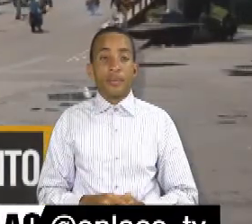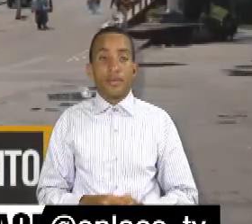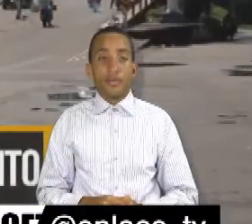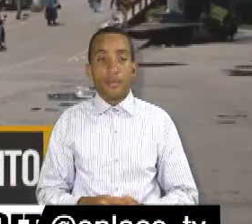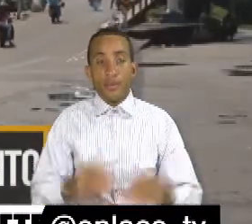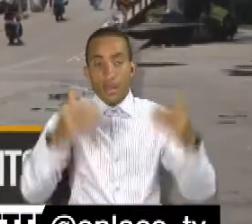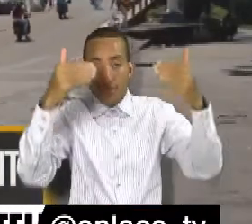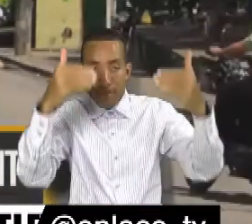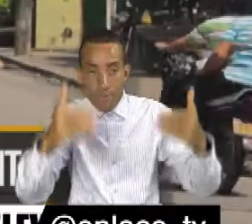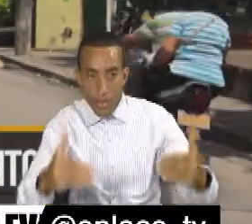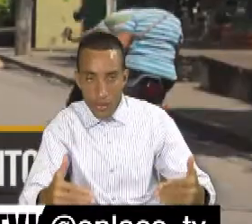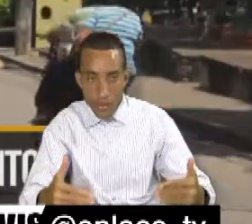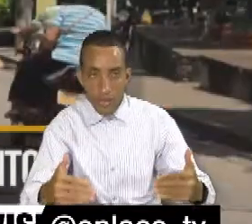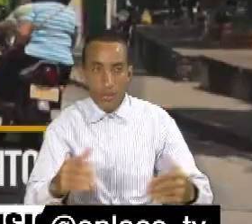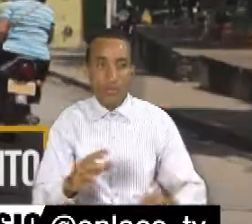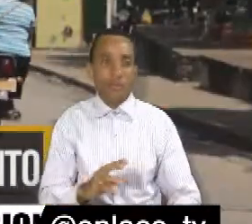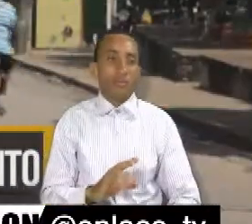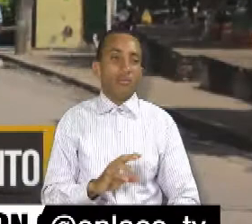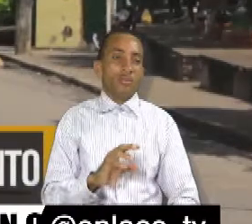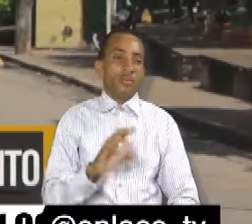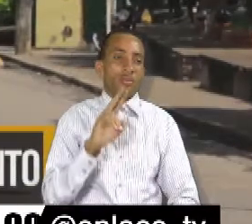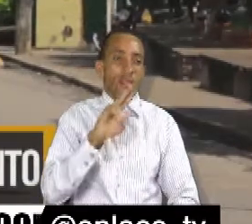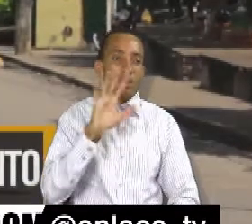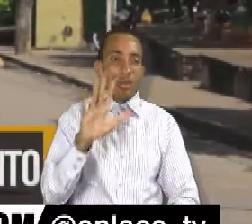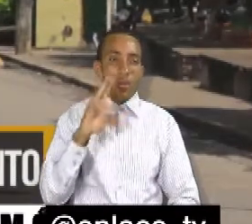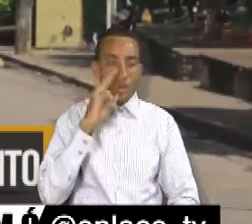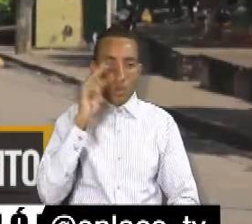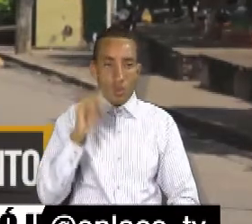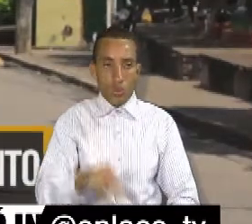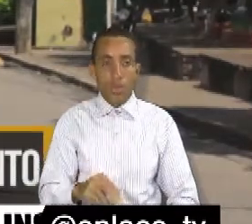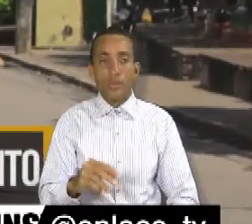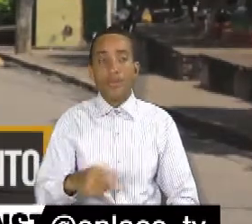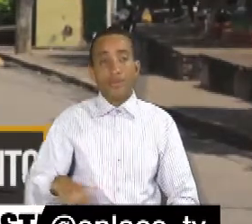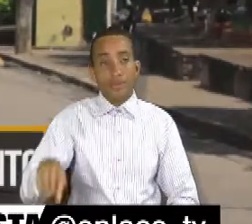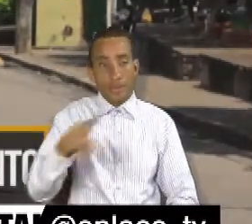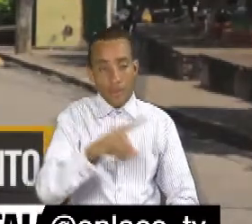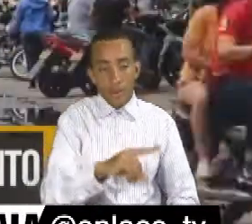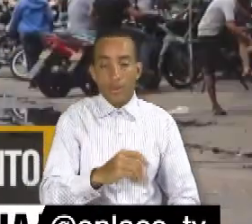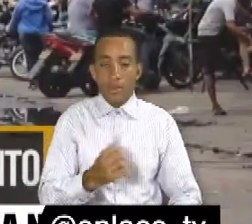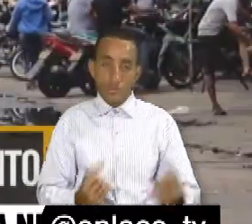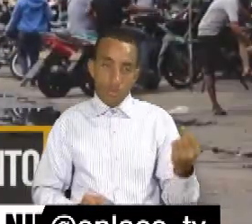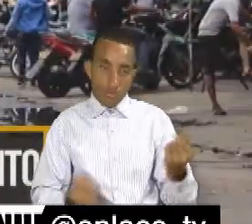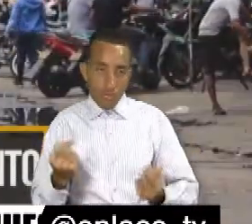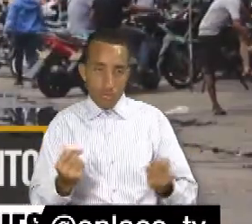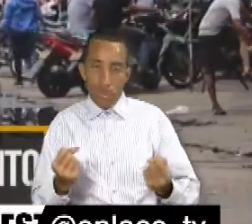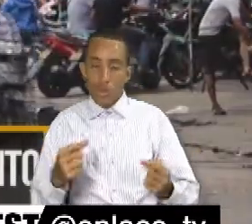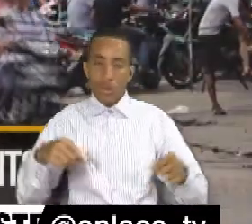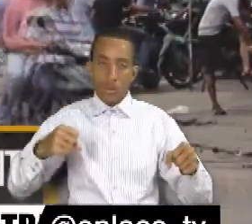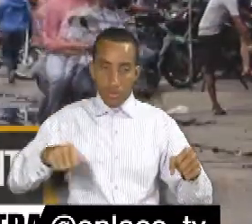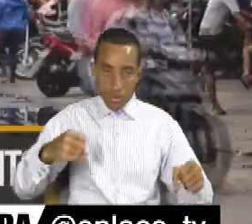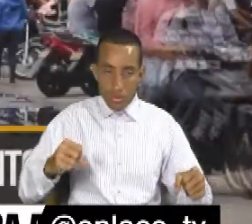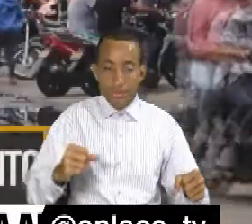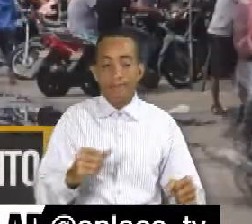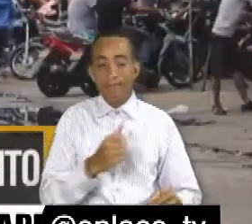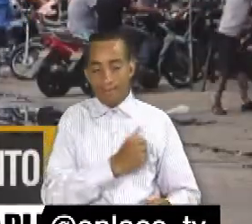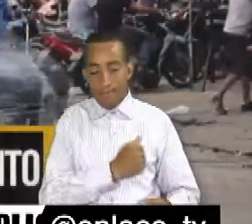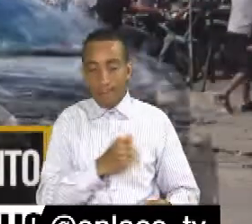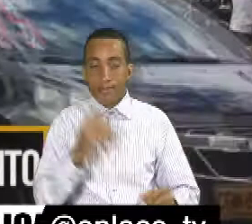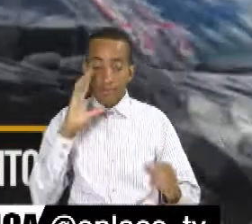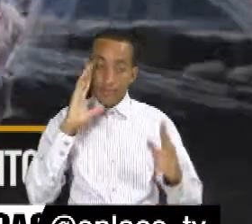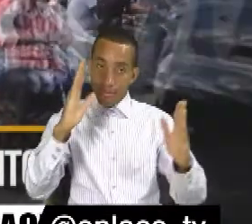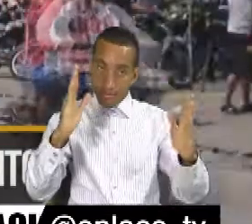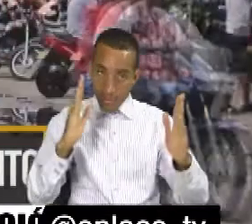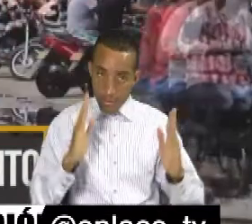junio, día de poca movilidad en la ciudad, autoridades recomiendan a conductores tomar las respectivas precauciones para evitar